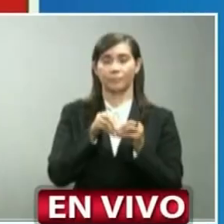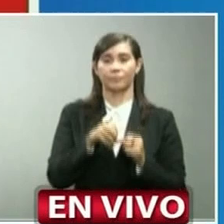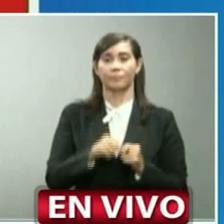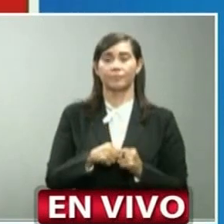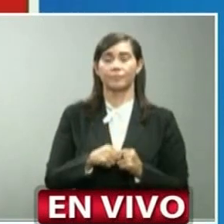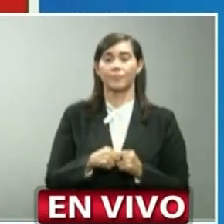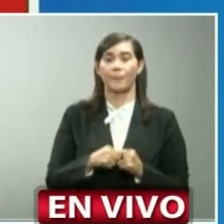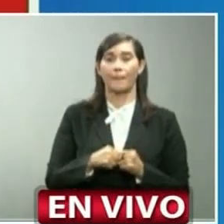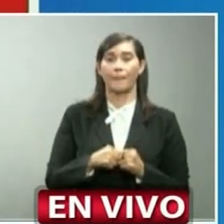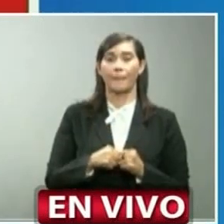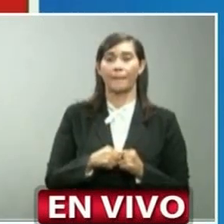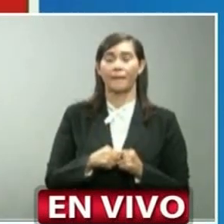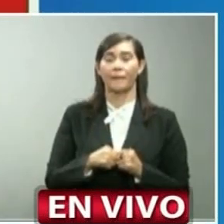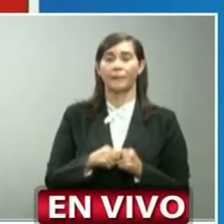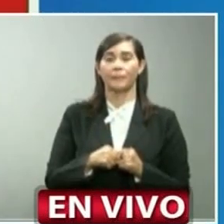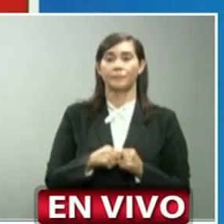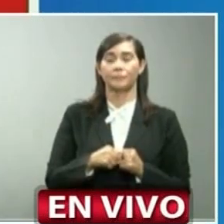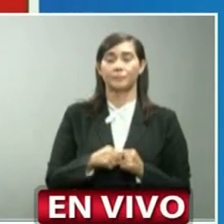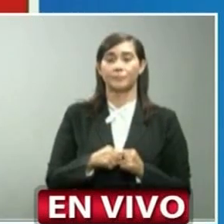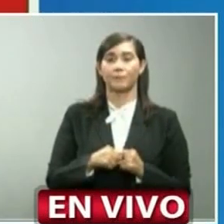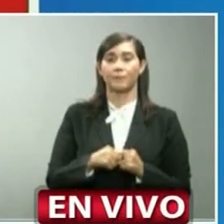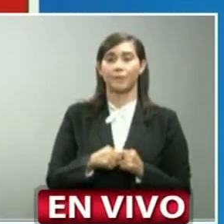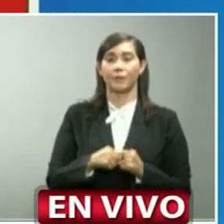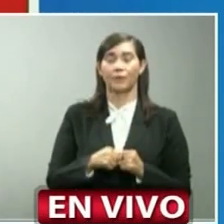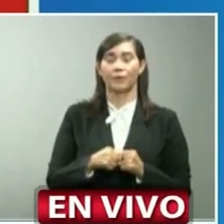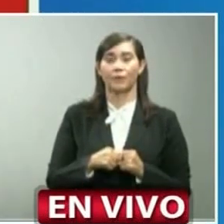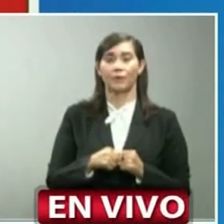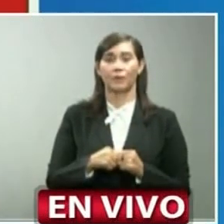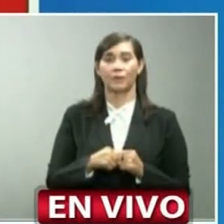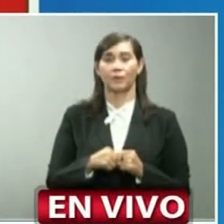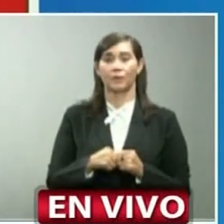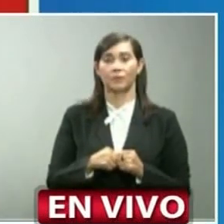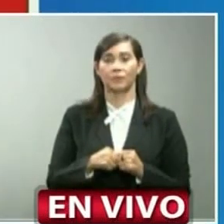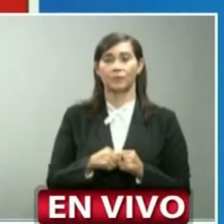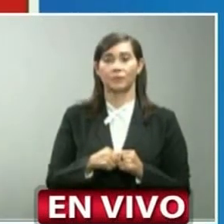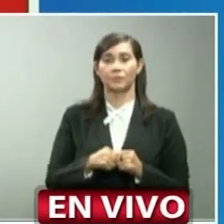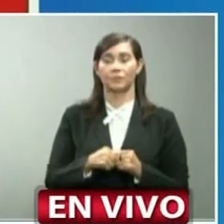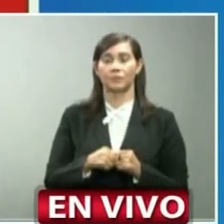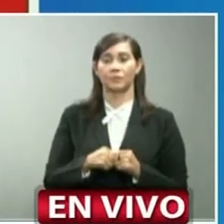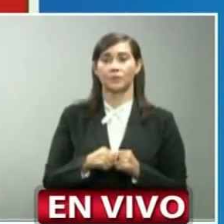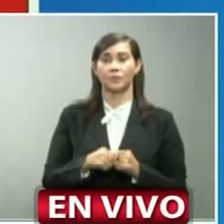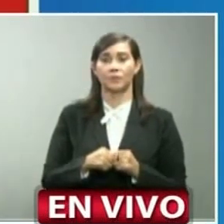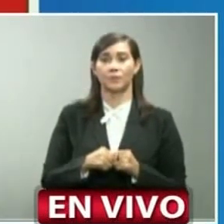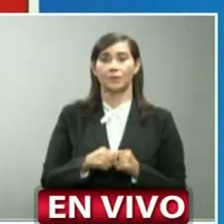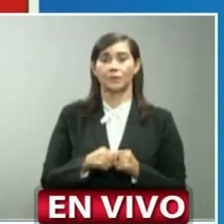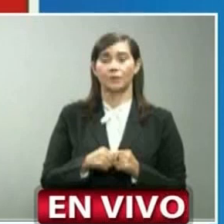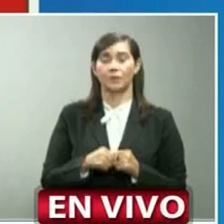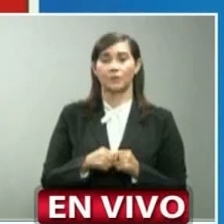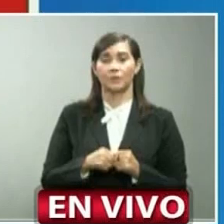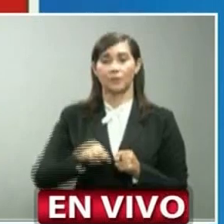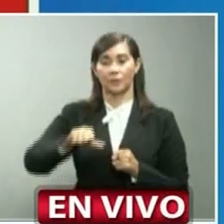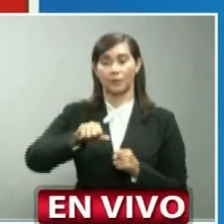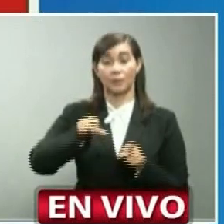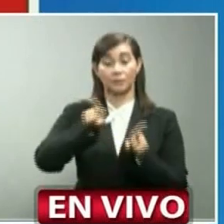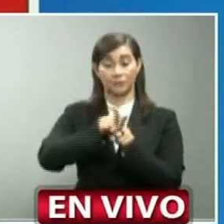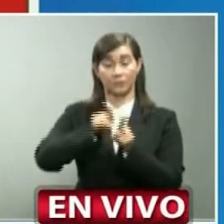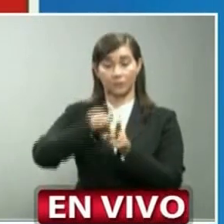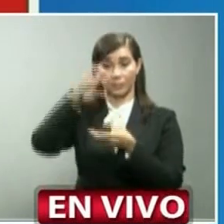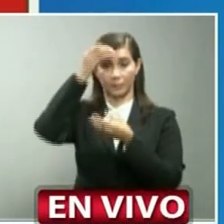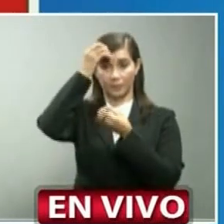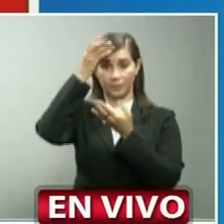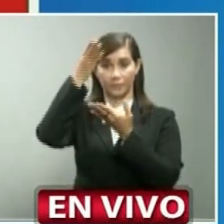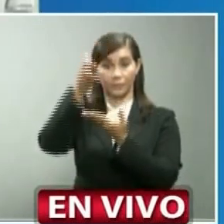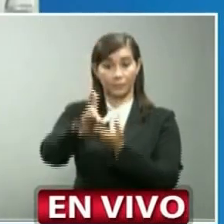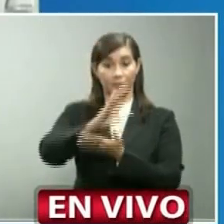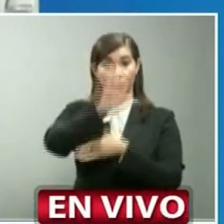semanas. Informamos igualmente, para que la población esté bien